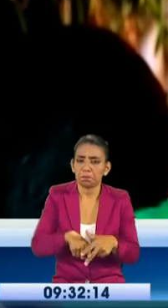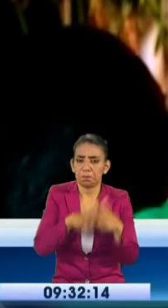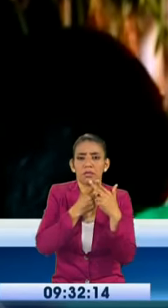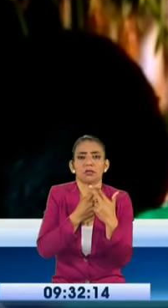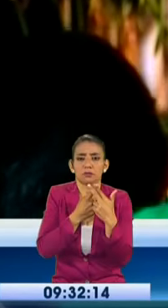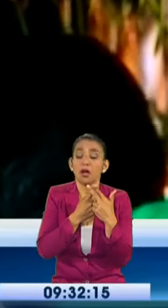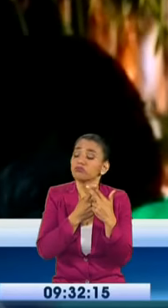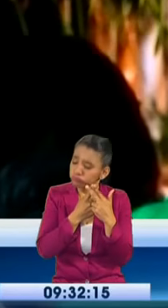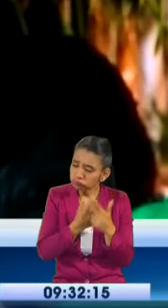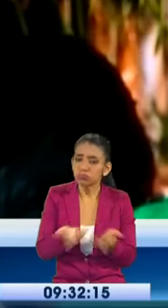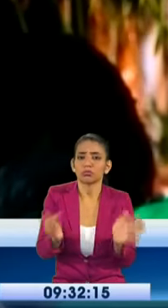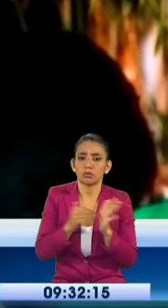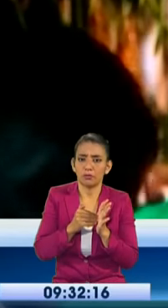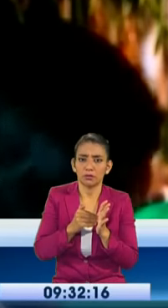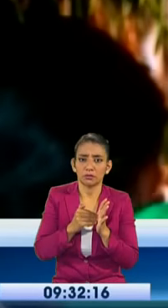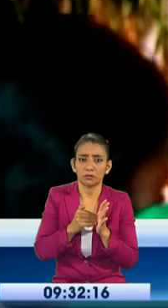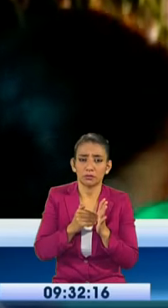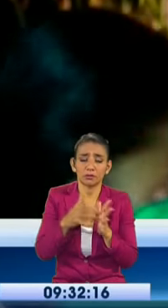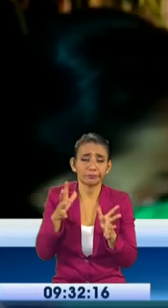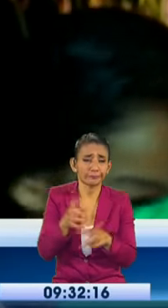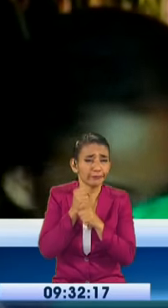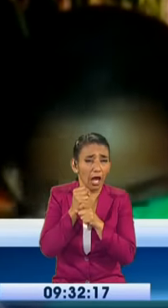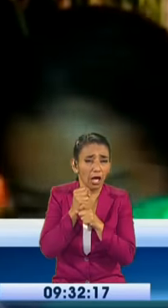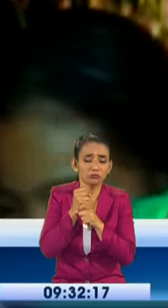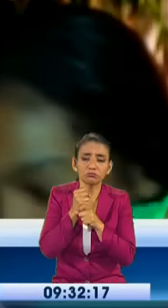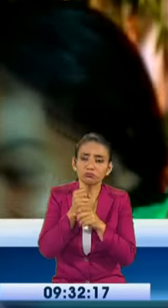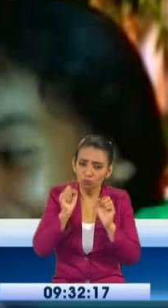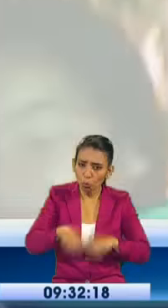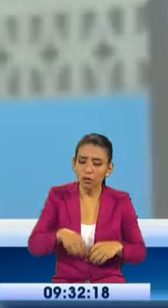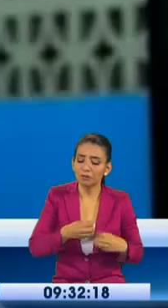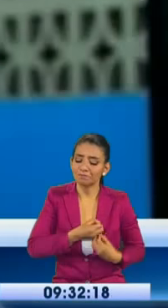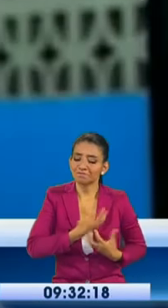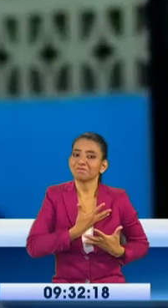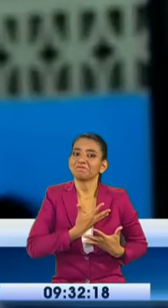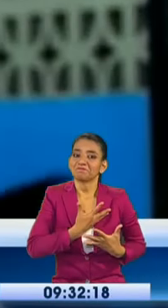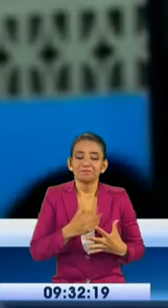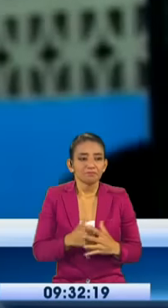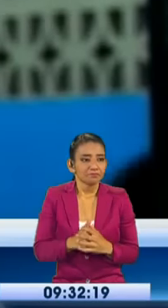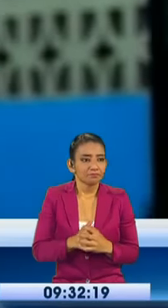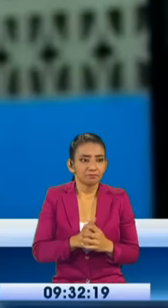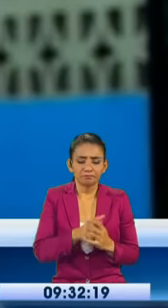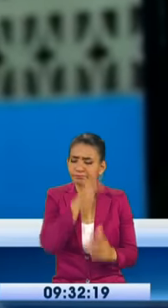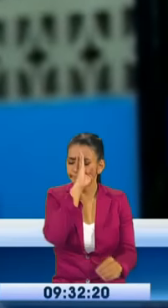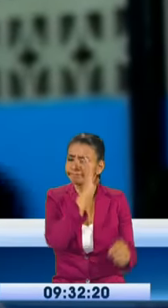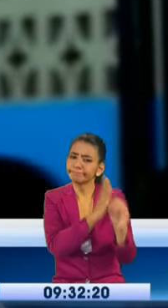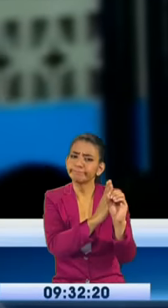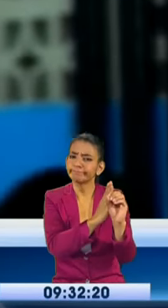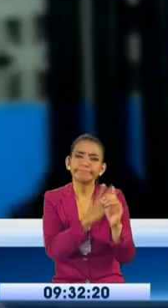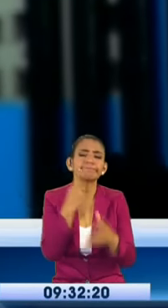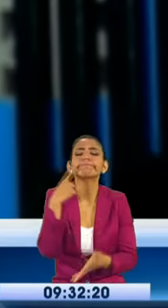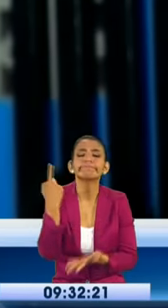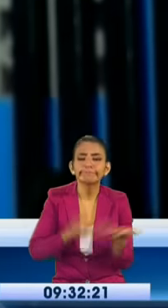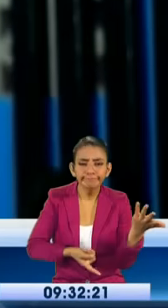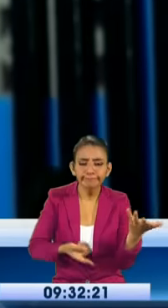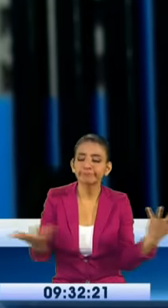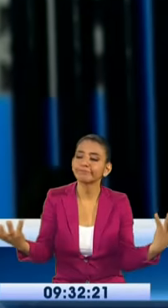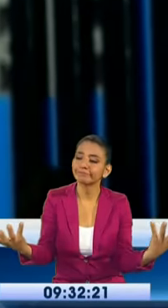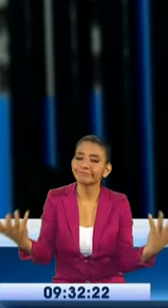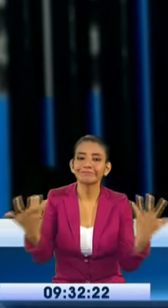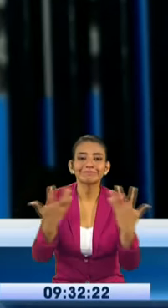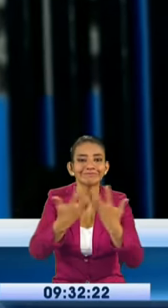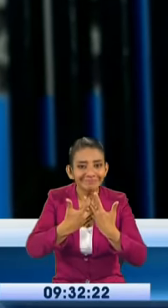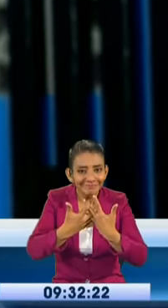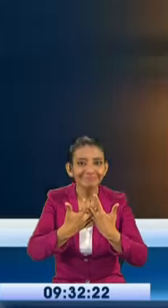de nuevo a hacer que esa fe florezca en cada uno de nuestros corazones. El objetivo de este es la integración, la